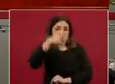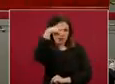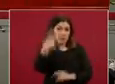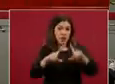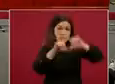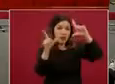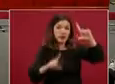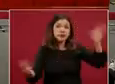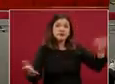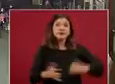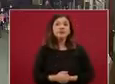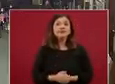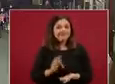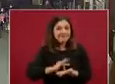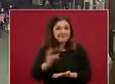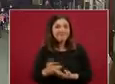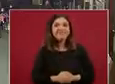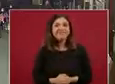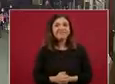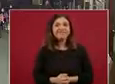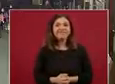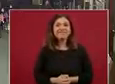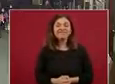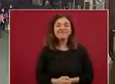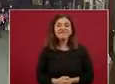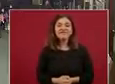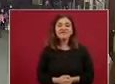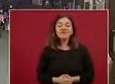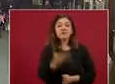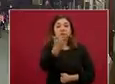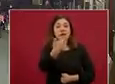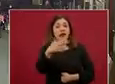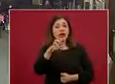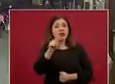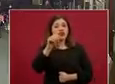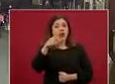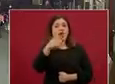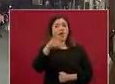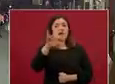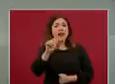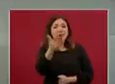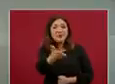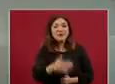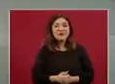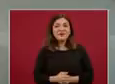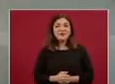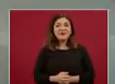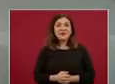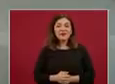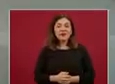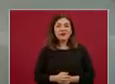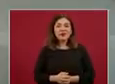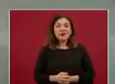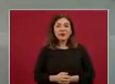México. Muchas gracias, Arturo. Héctor García, Grupo Cantón, Periódico Basta.